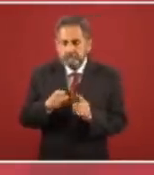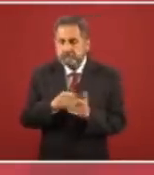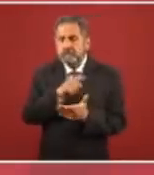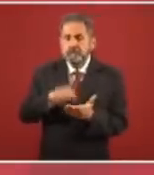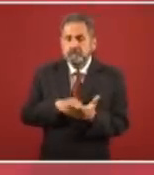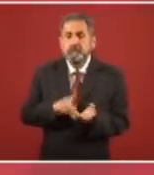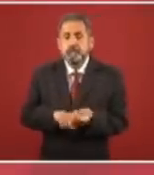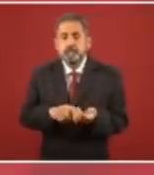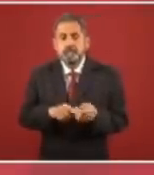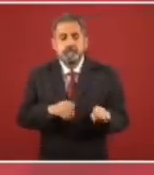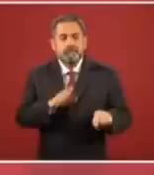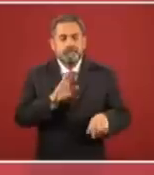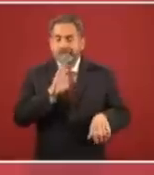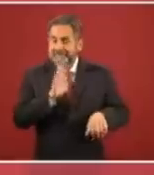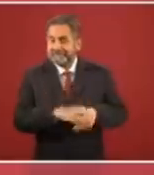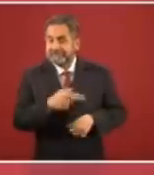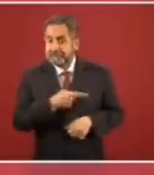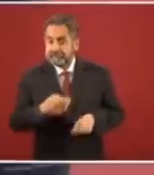estados pobres,